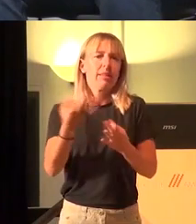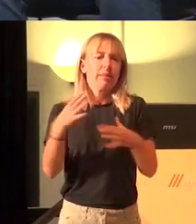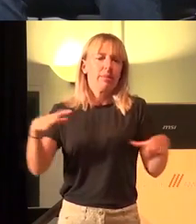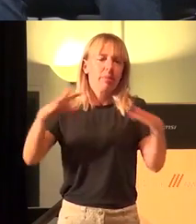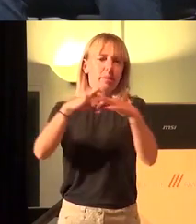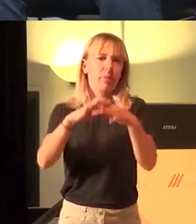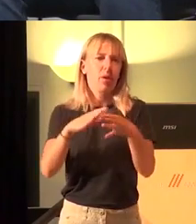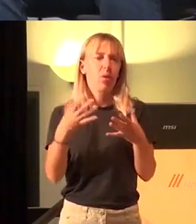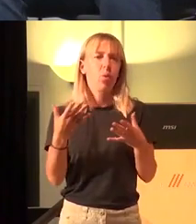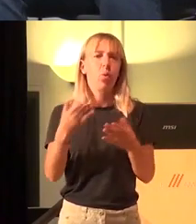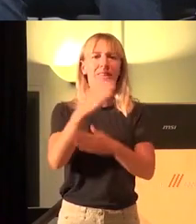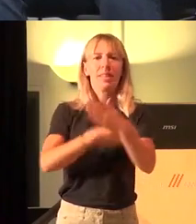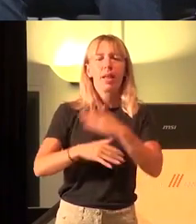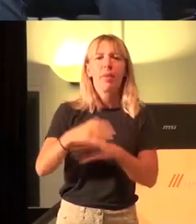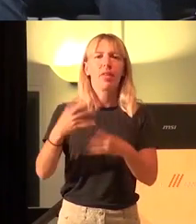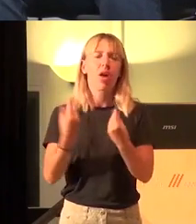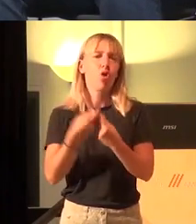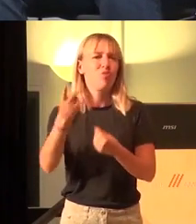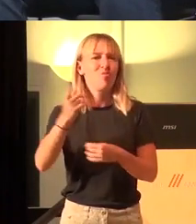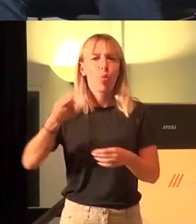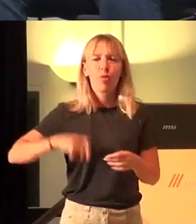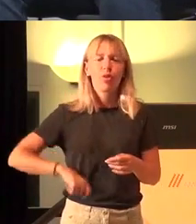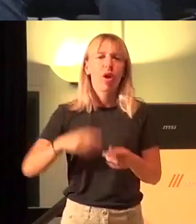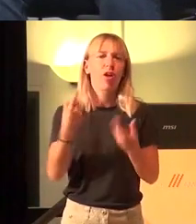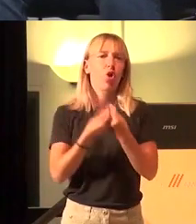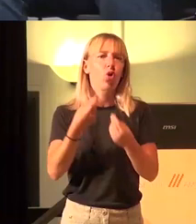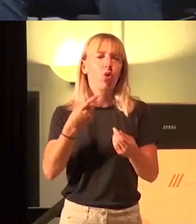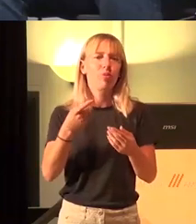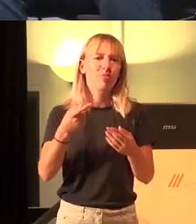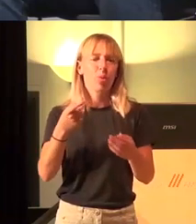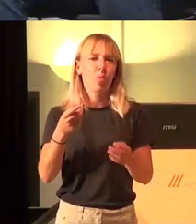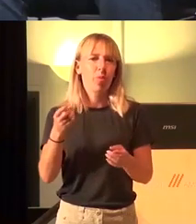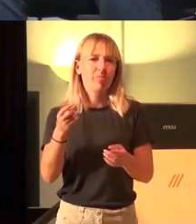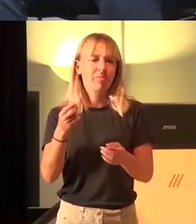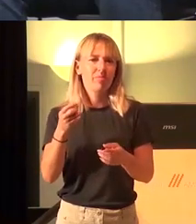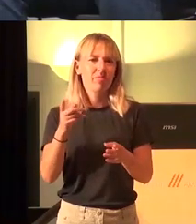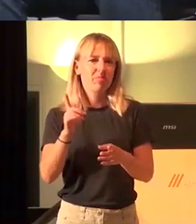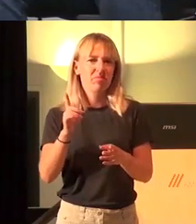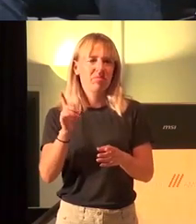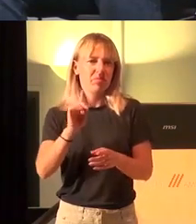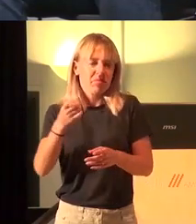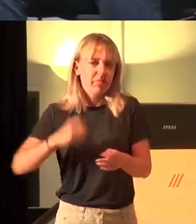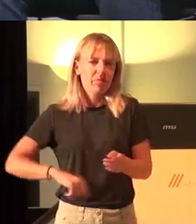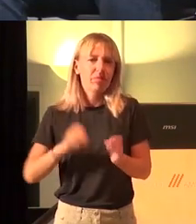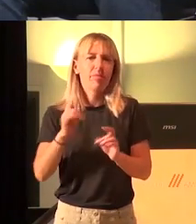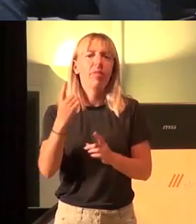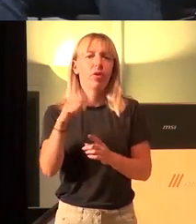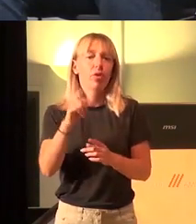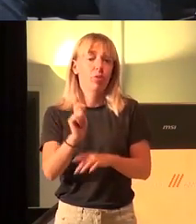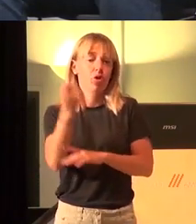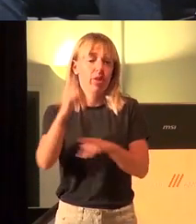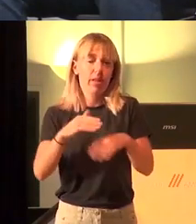vincular, asociar la discapacidad con lo no profesional, con lo amateur, y es algo que durante estos años